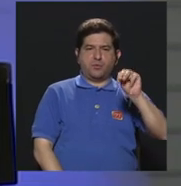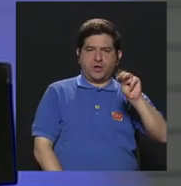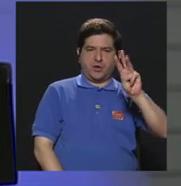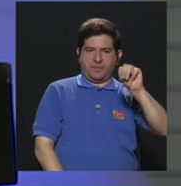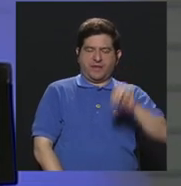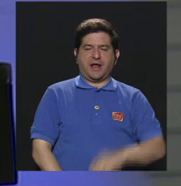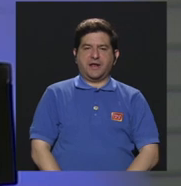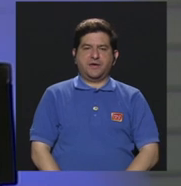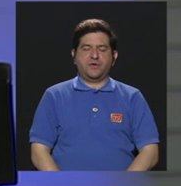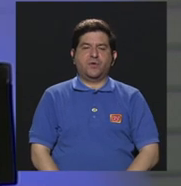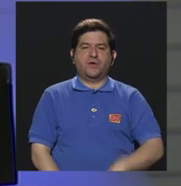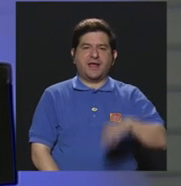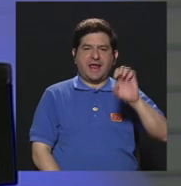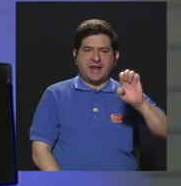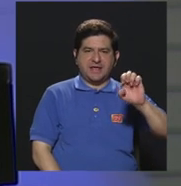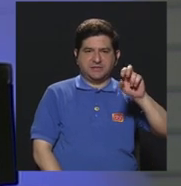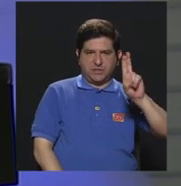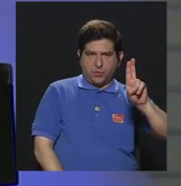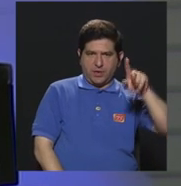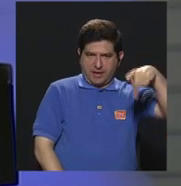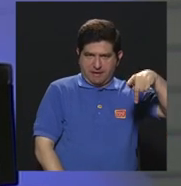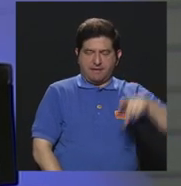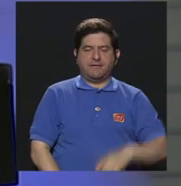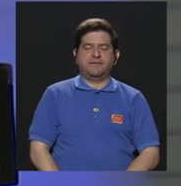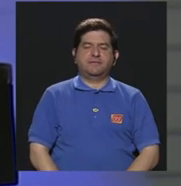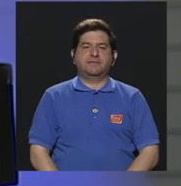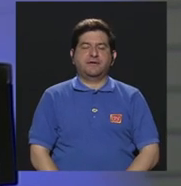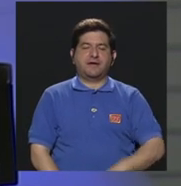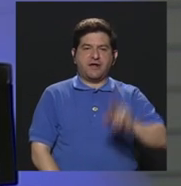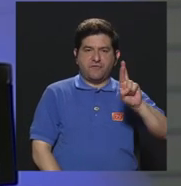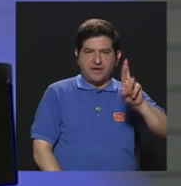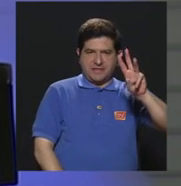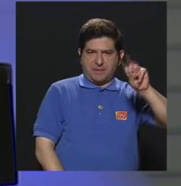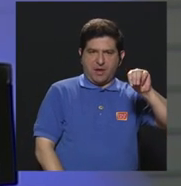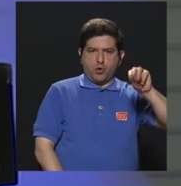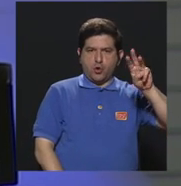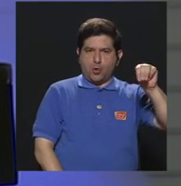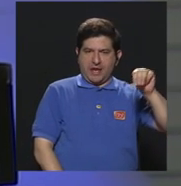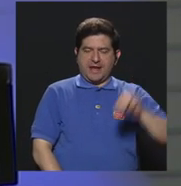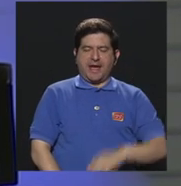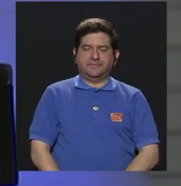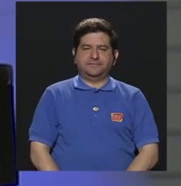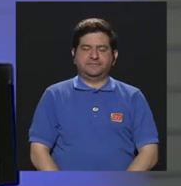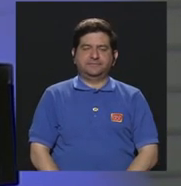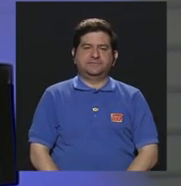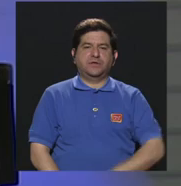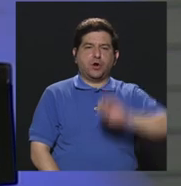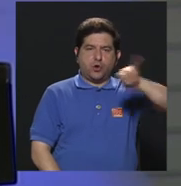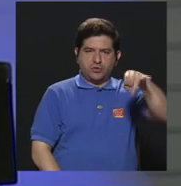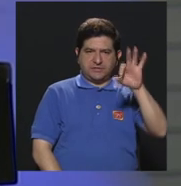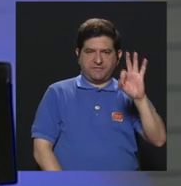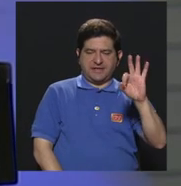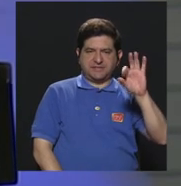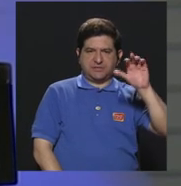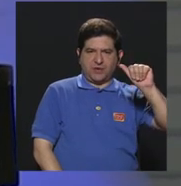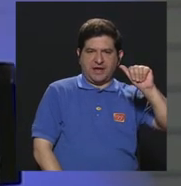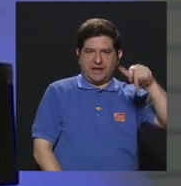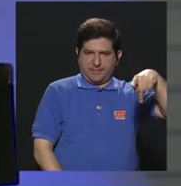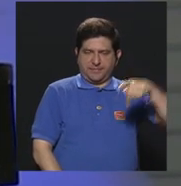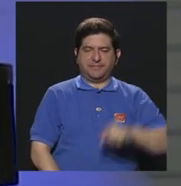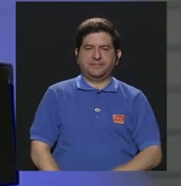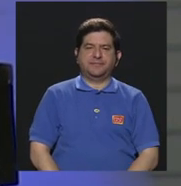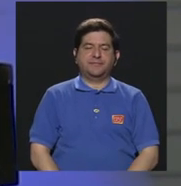Medrano, magíster Eliezer Ureña Prado, doctora Rita Meoño Molina, ingeniero José Francisco Aguilar